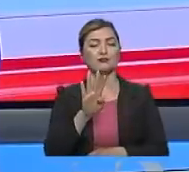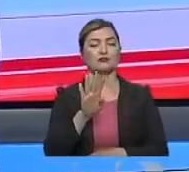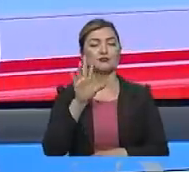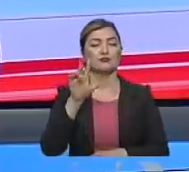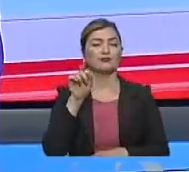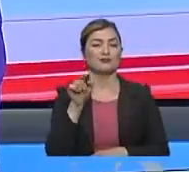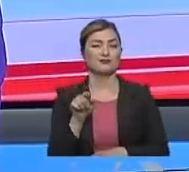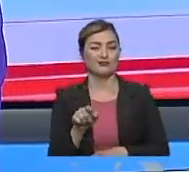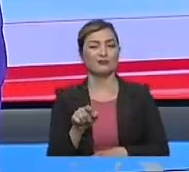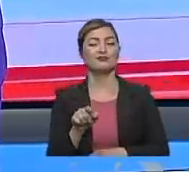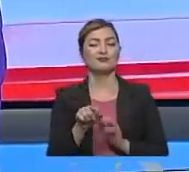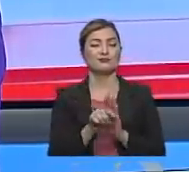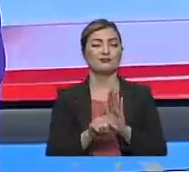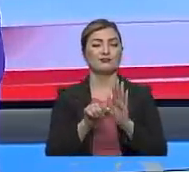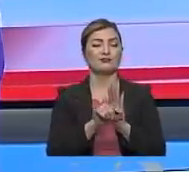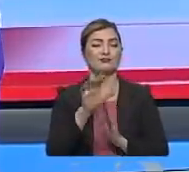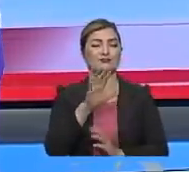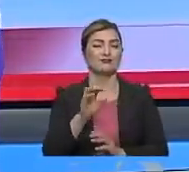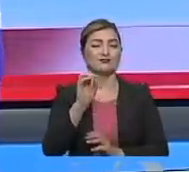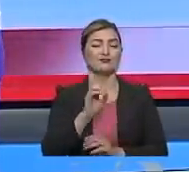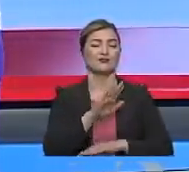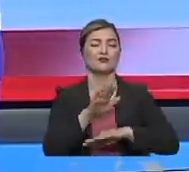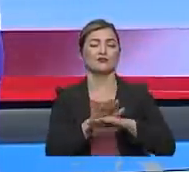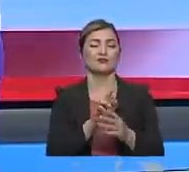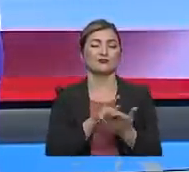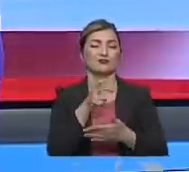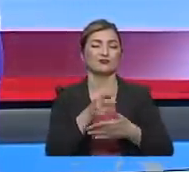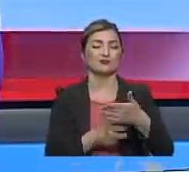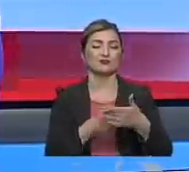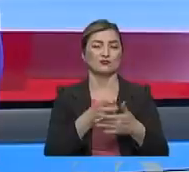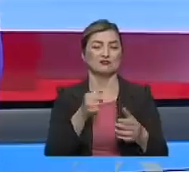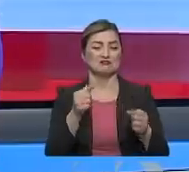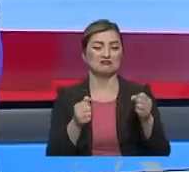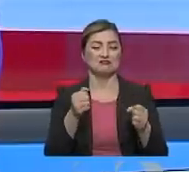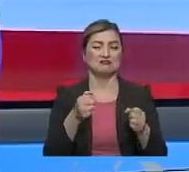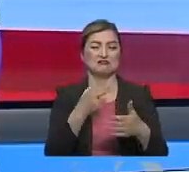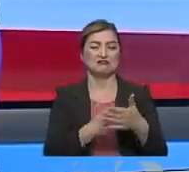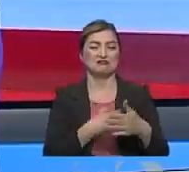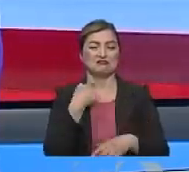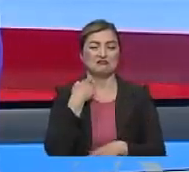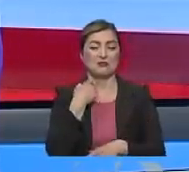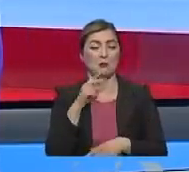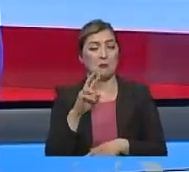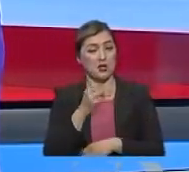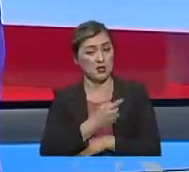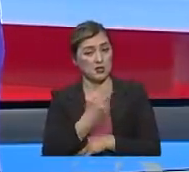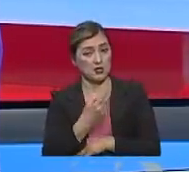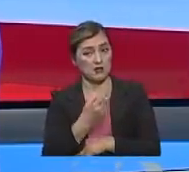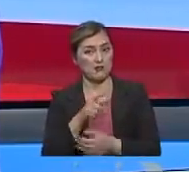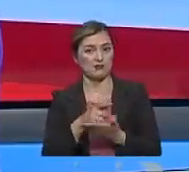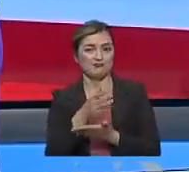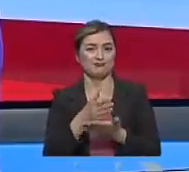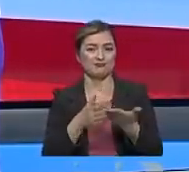al beneficio del descuento del 50% por pagar multas de tránsito en los primeros 20 días. Es importante aclarar que